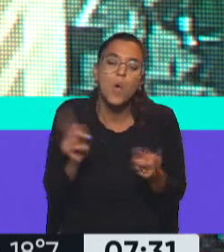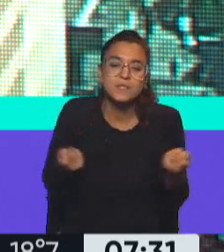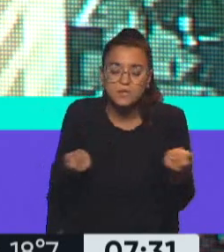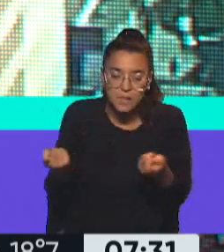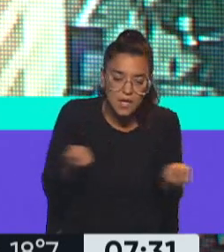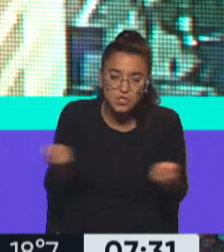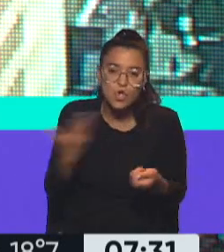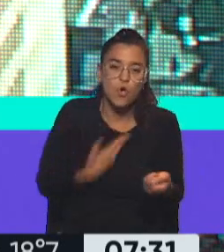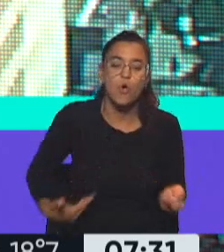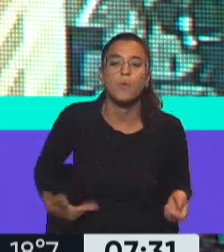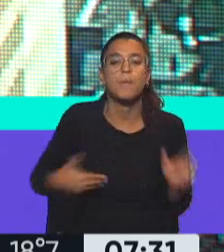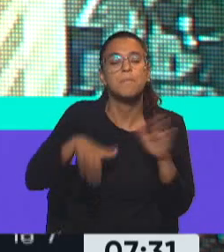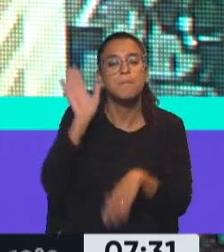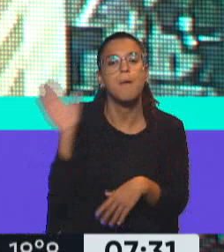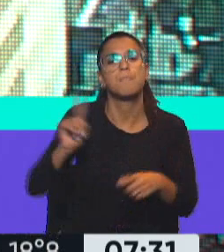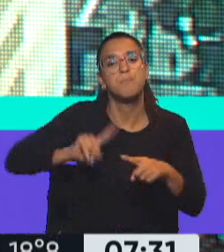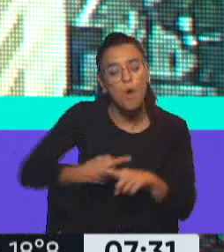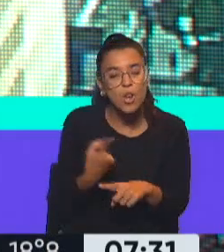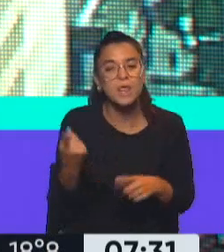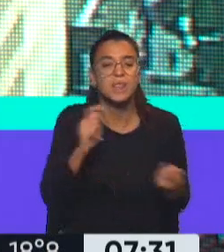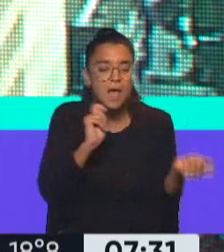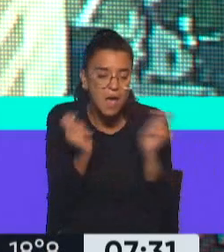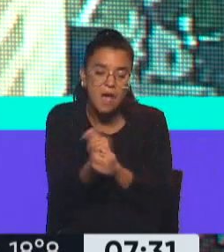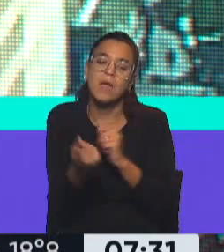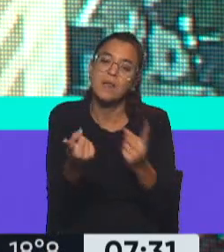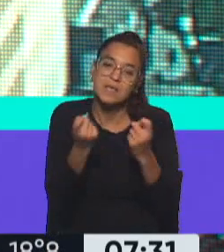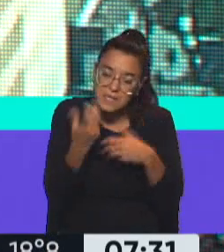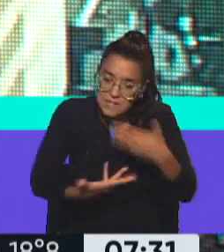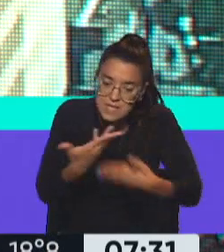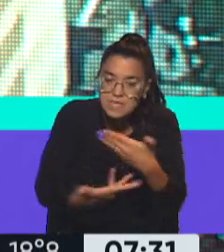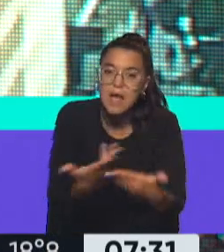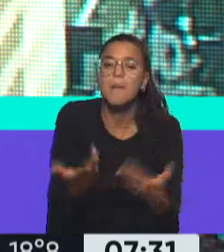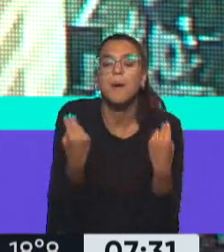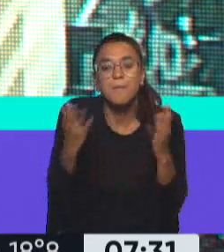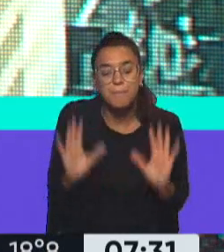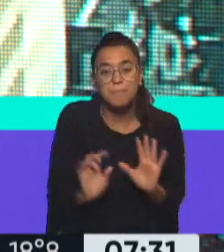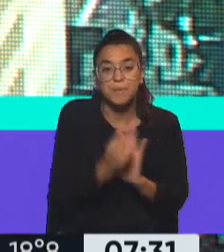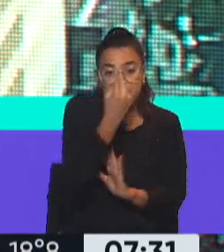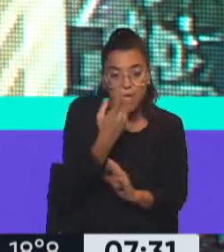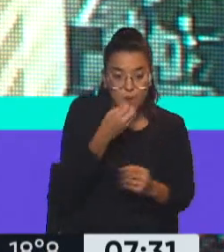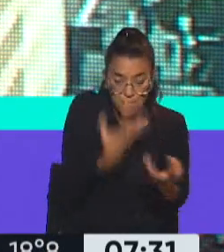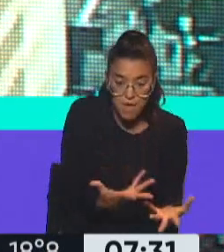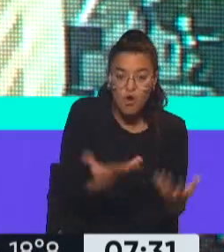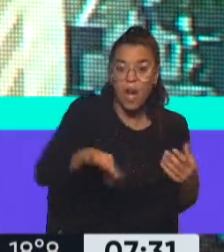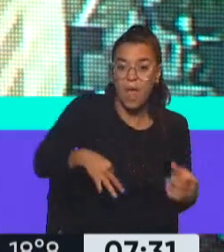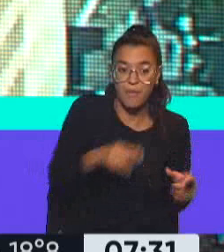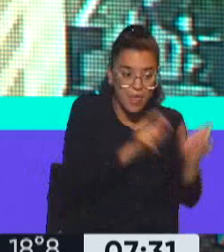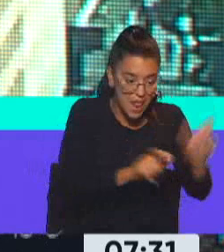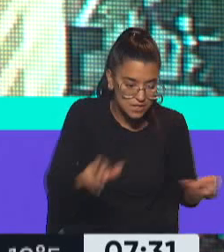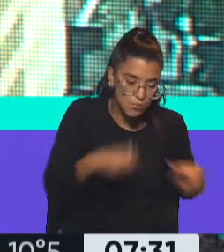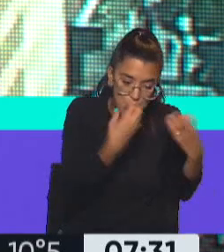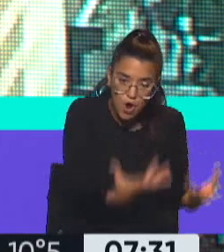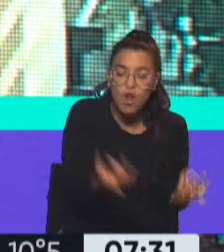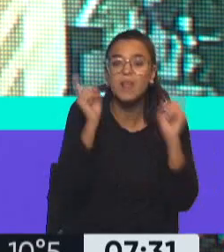de gobierno, sino las políticas transformadoras que es necesario llevar adelante para, por un lado, mejorar la calidad de vida de la gente, pero por